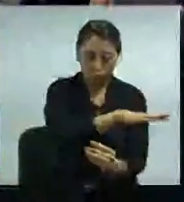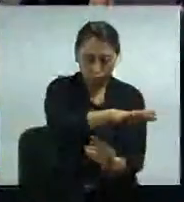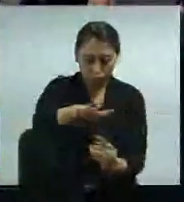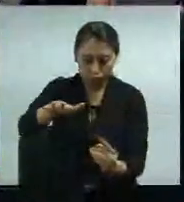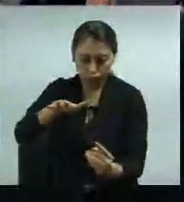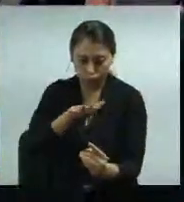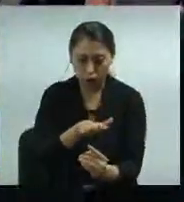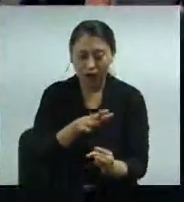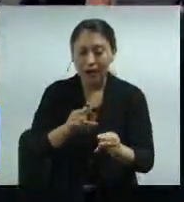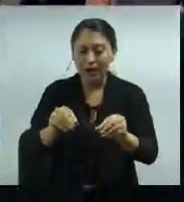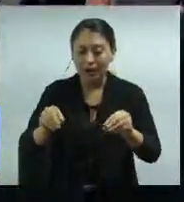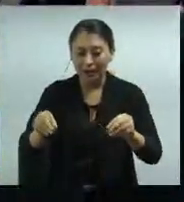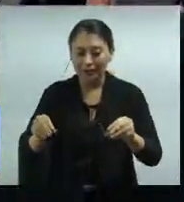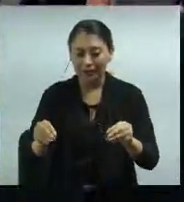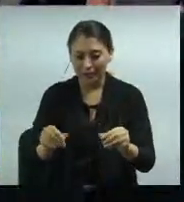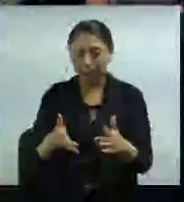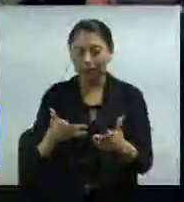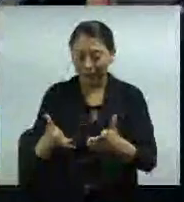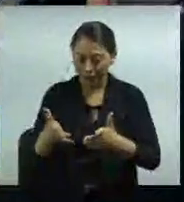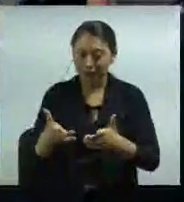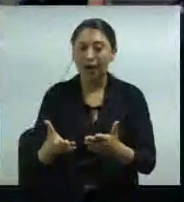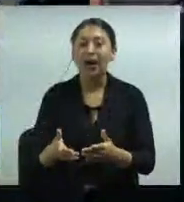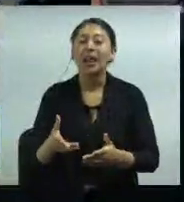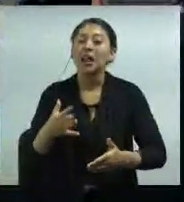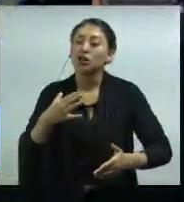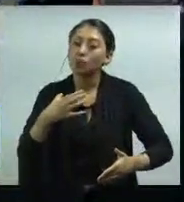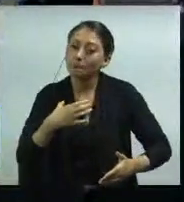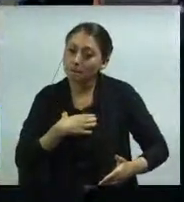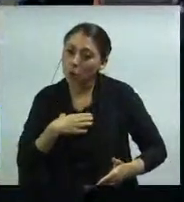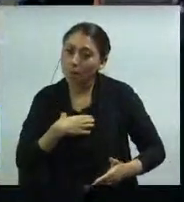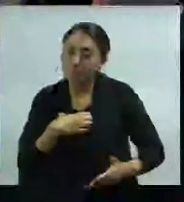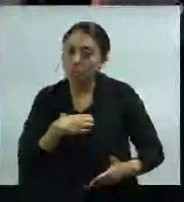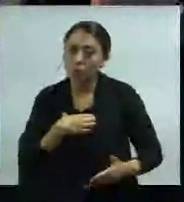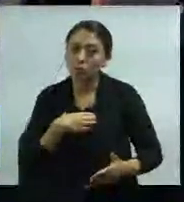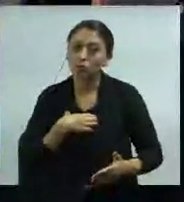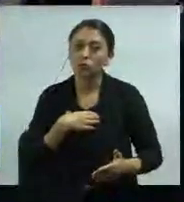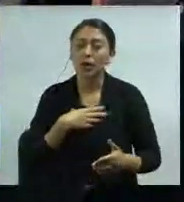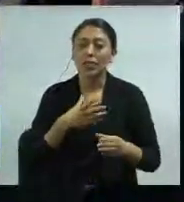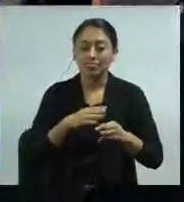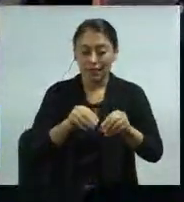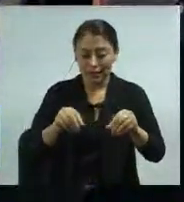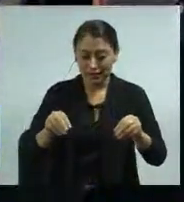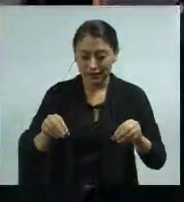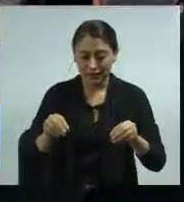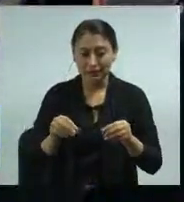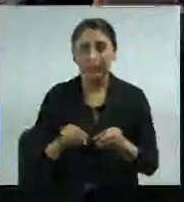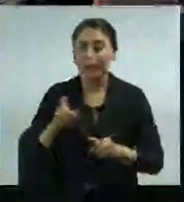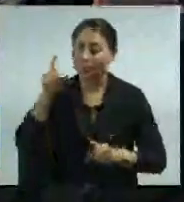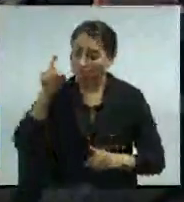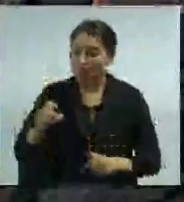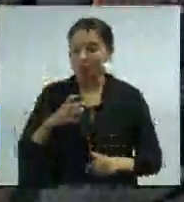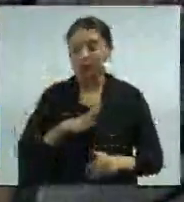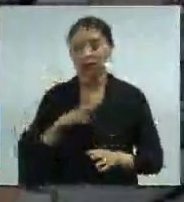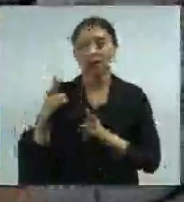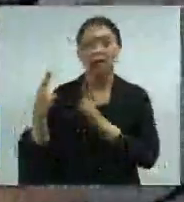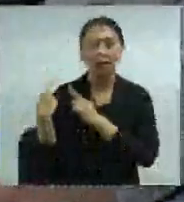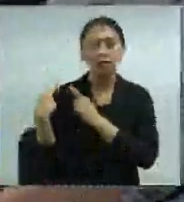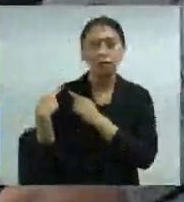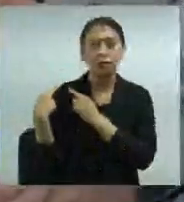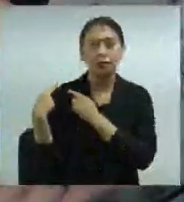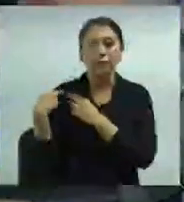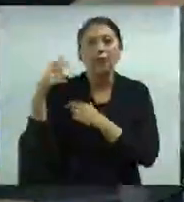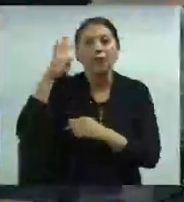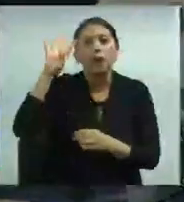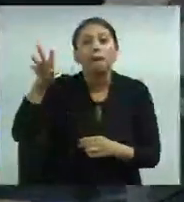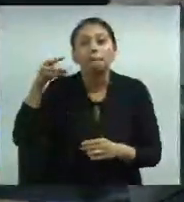de la tierra, me refiero que los propietarios, los grandes propietarios de la tierra, deben de tener la responsabilidad,